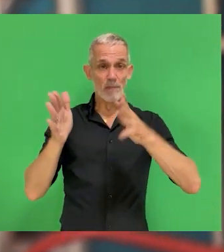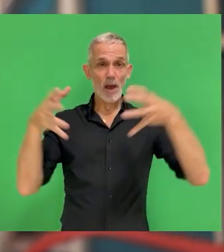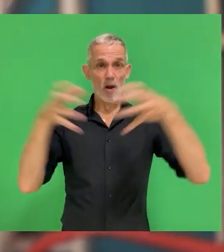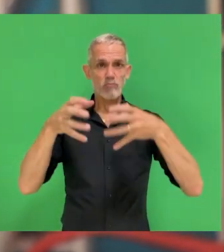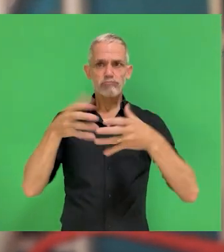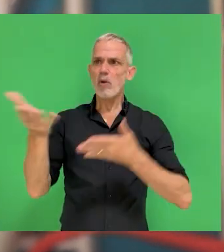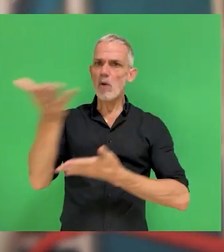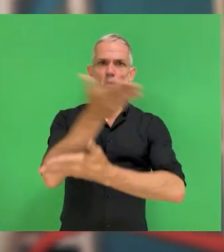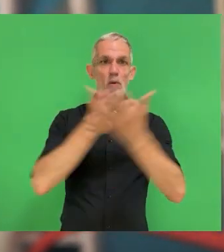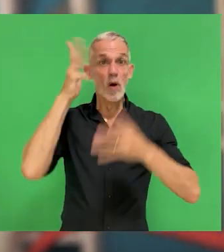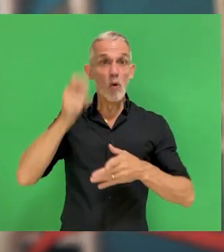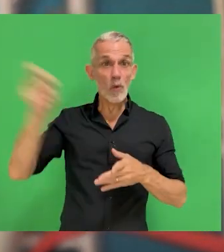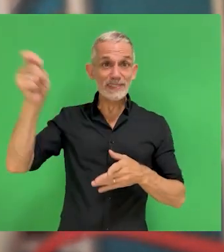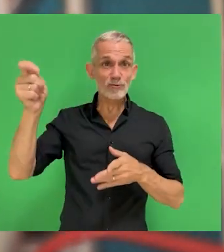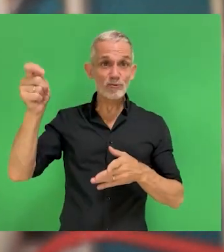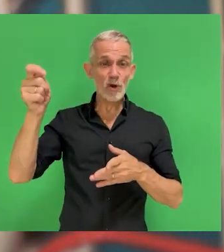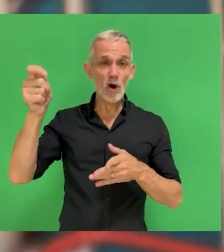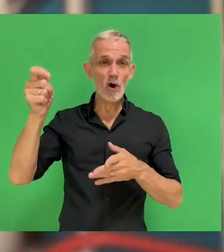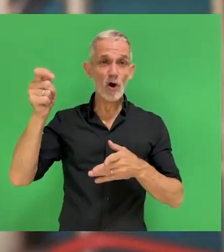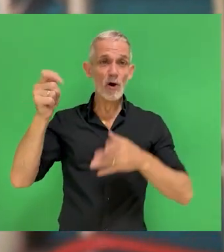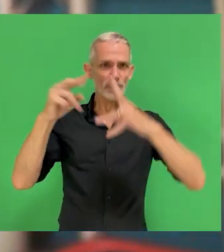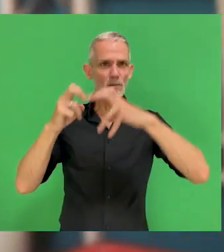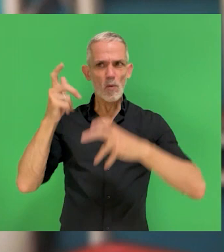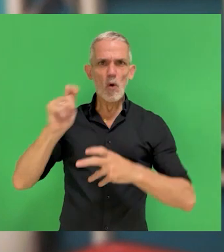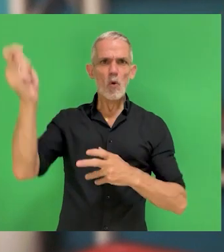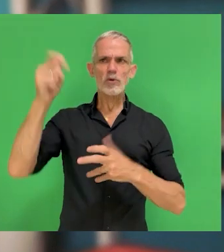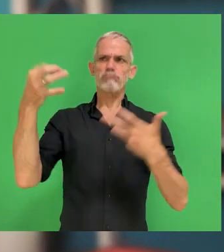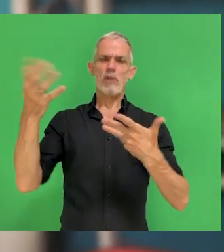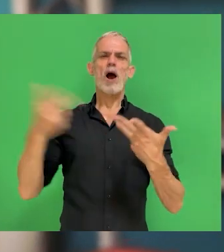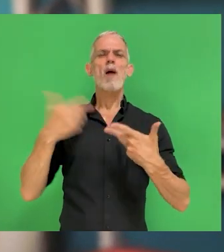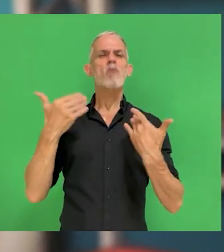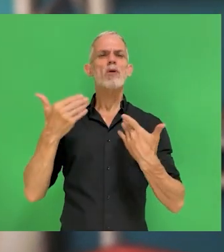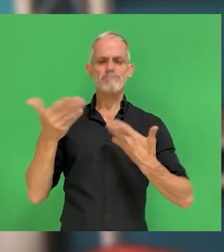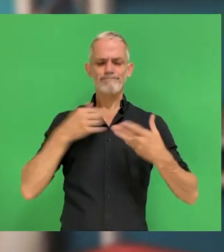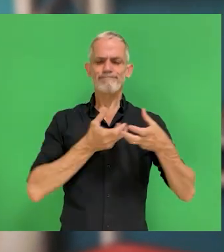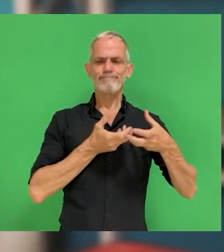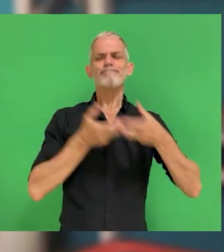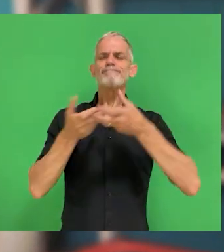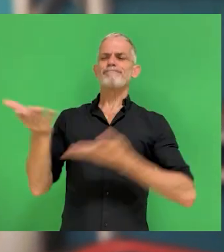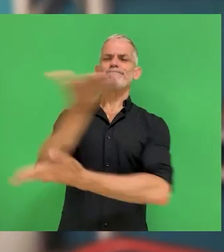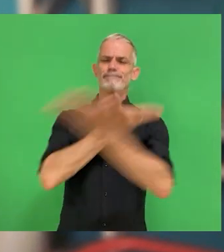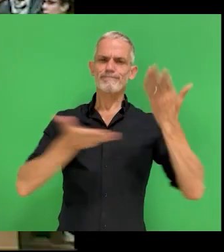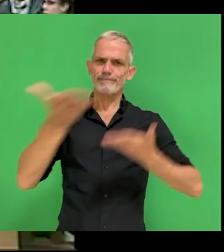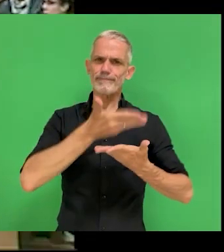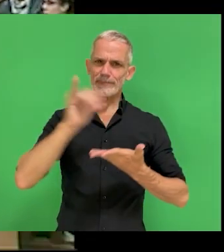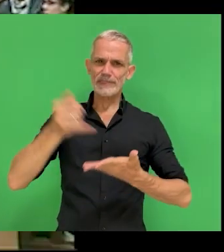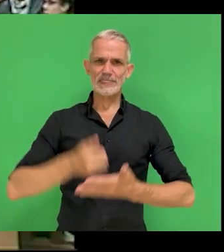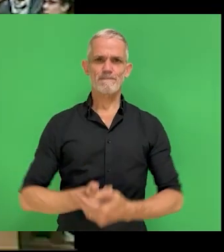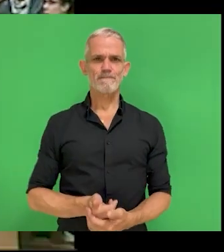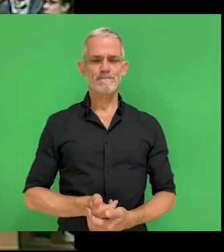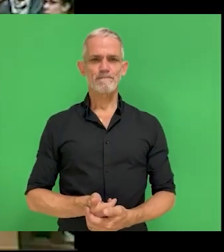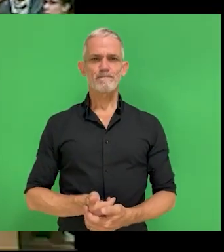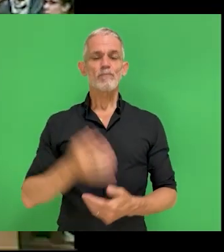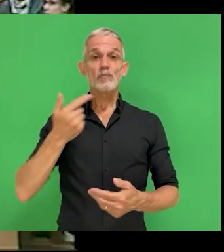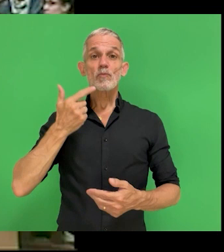grupo del juicio, como que ahí pude como socializar un poco. En el juicio.